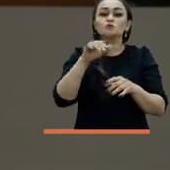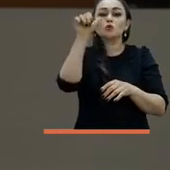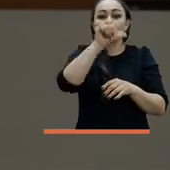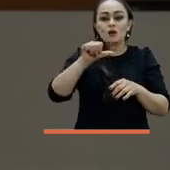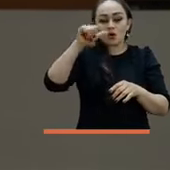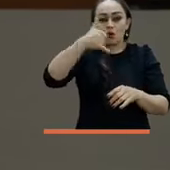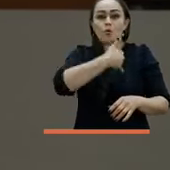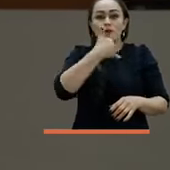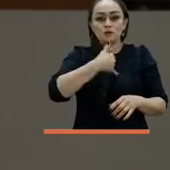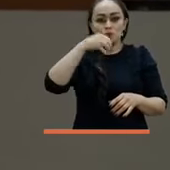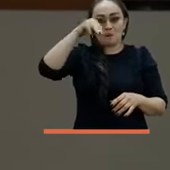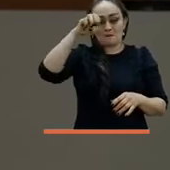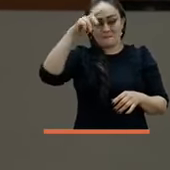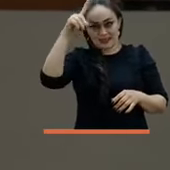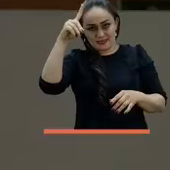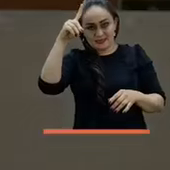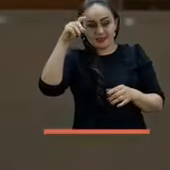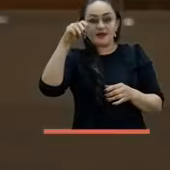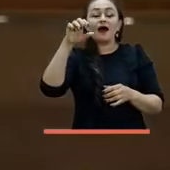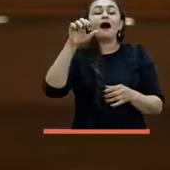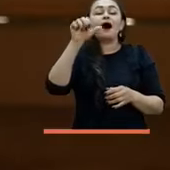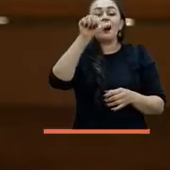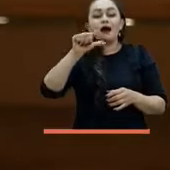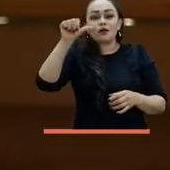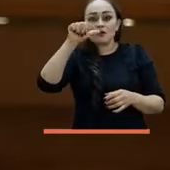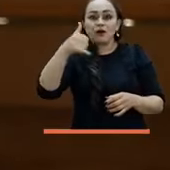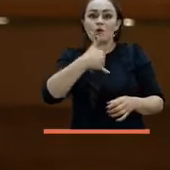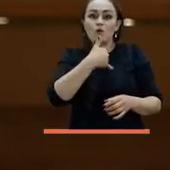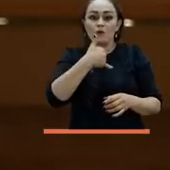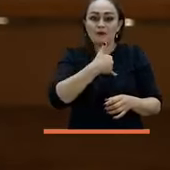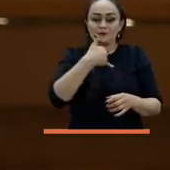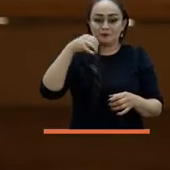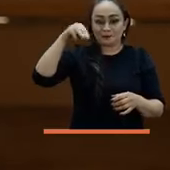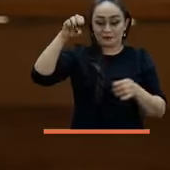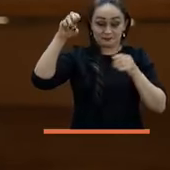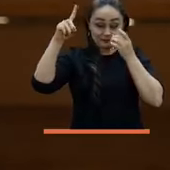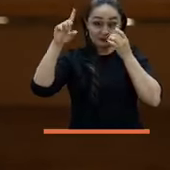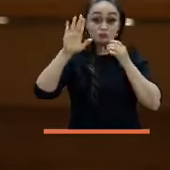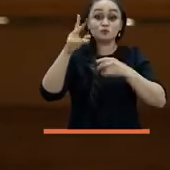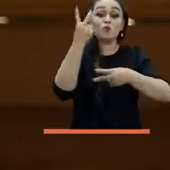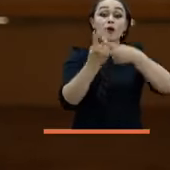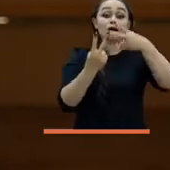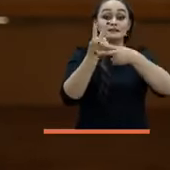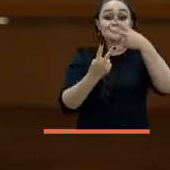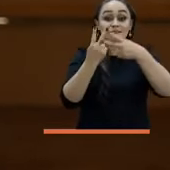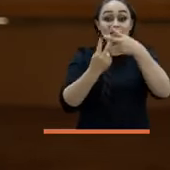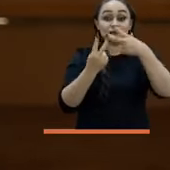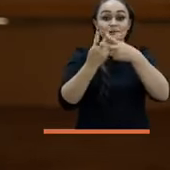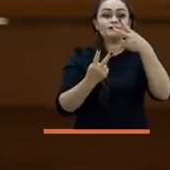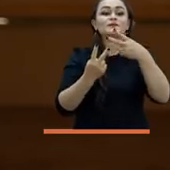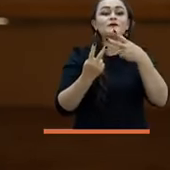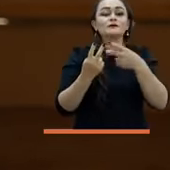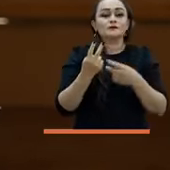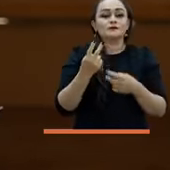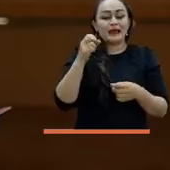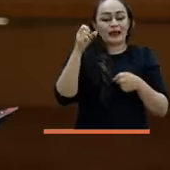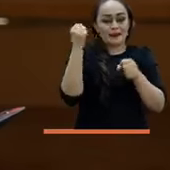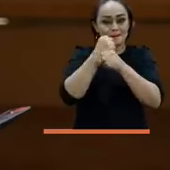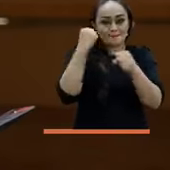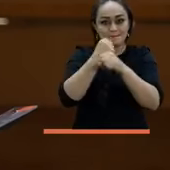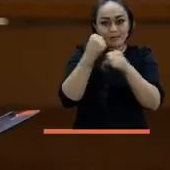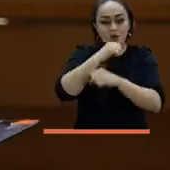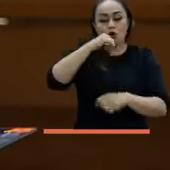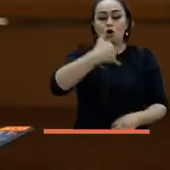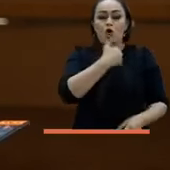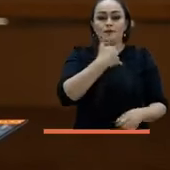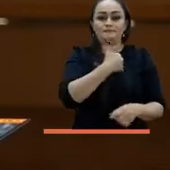mes la alcaldía med los invitamos a usar el hashtag del evento numeral empleo joven